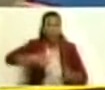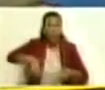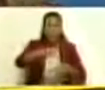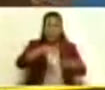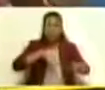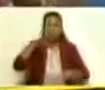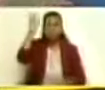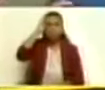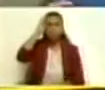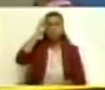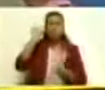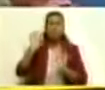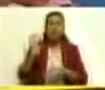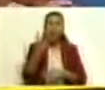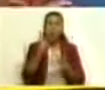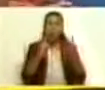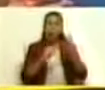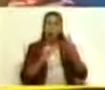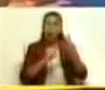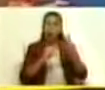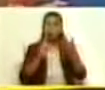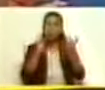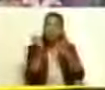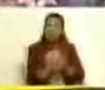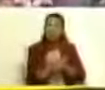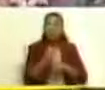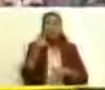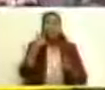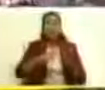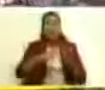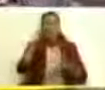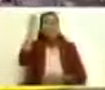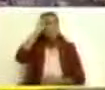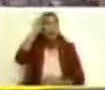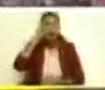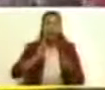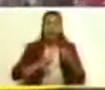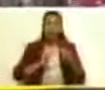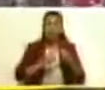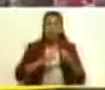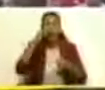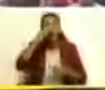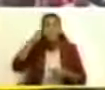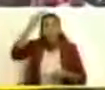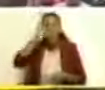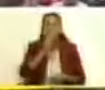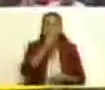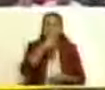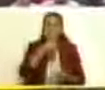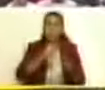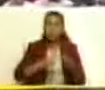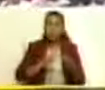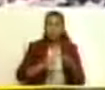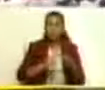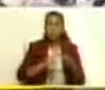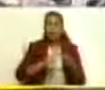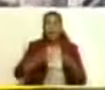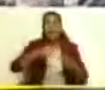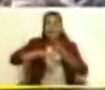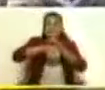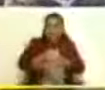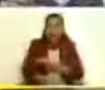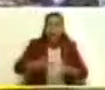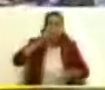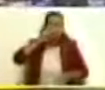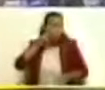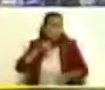presidente. Esta cuarta transformación están los educadores, adultos mayores, parto